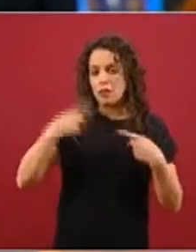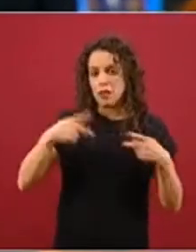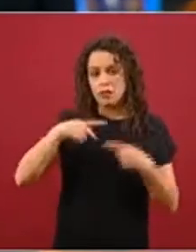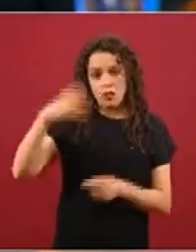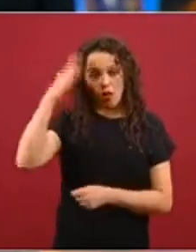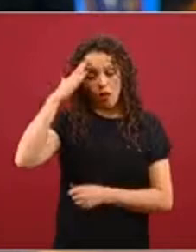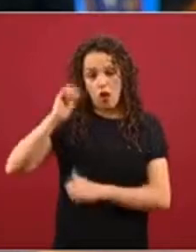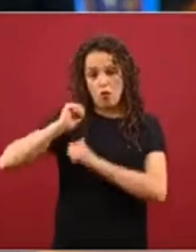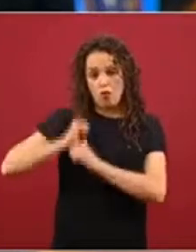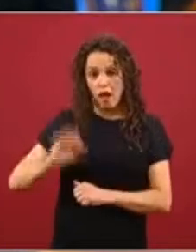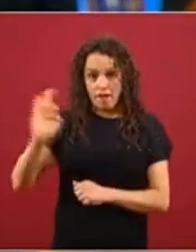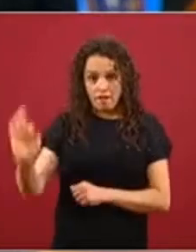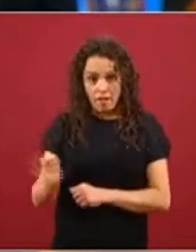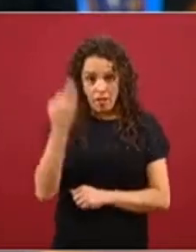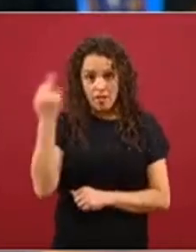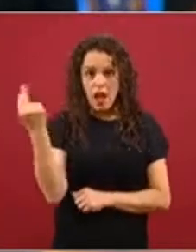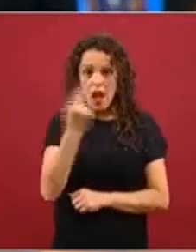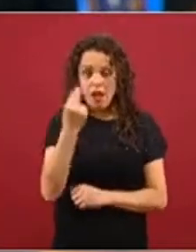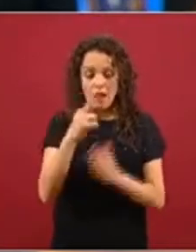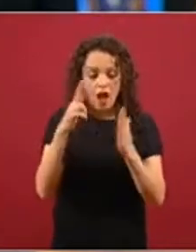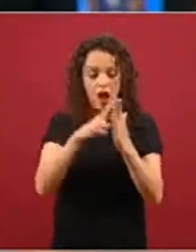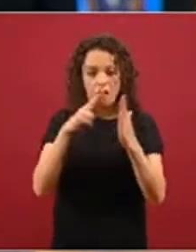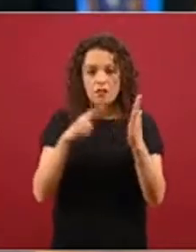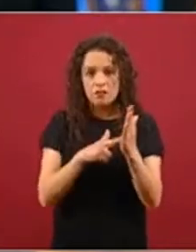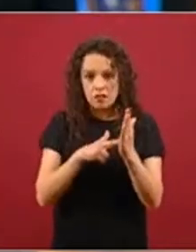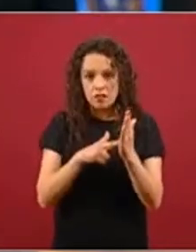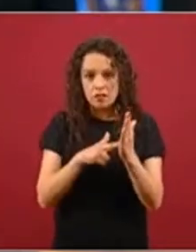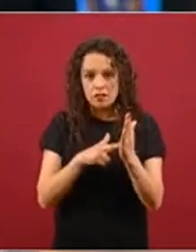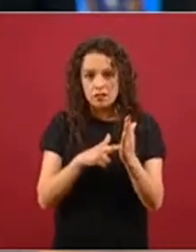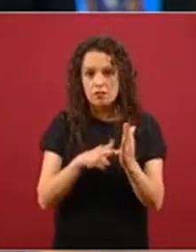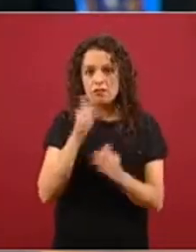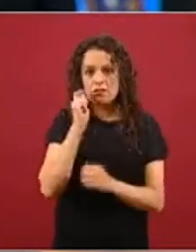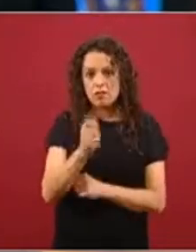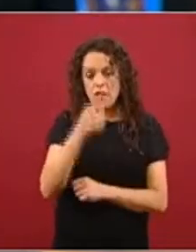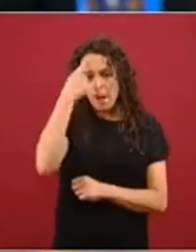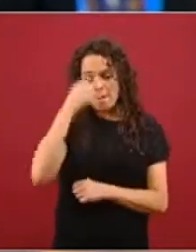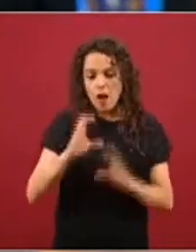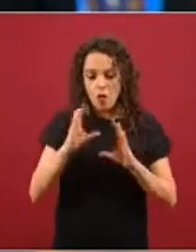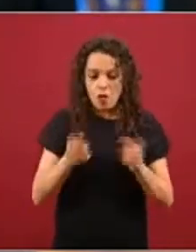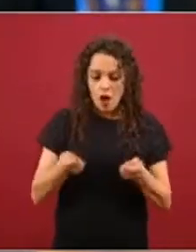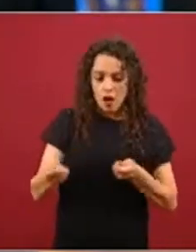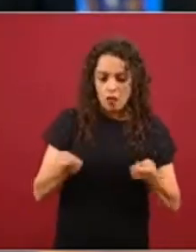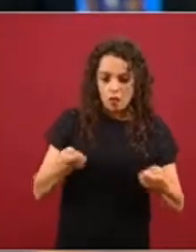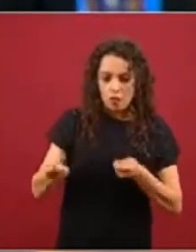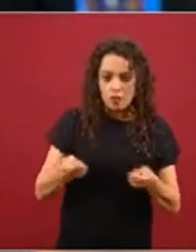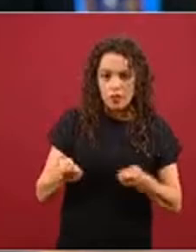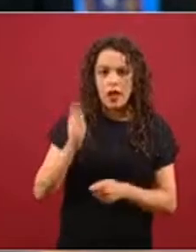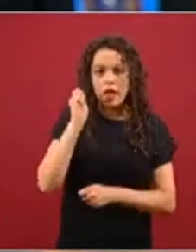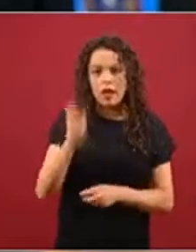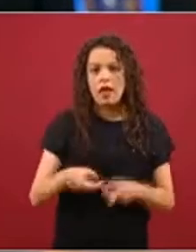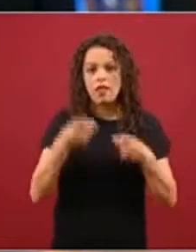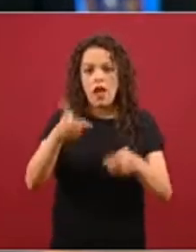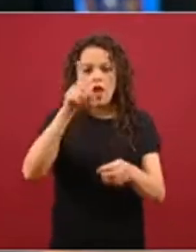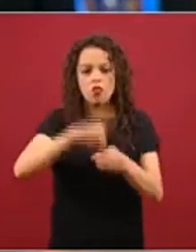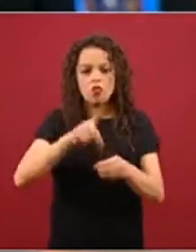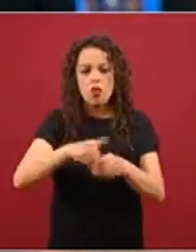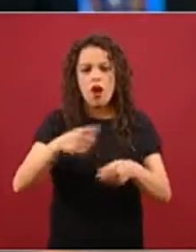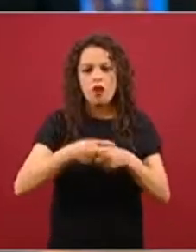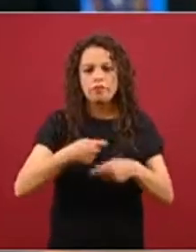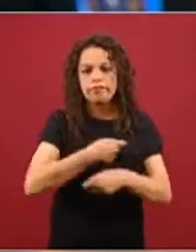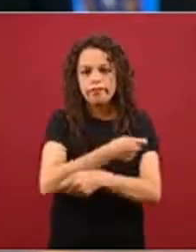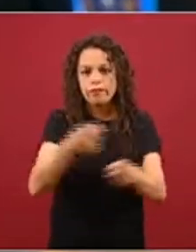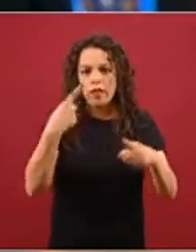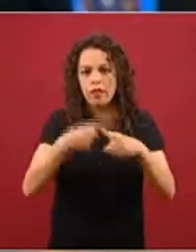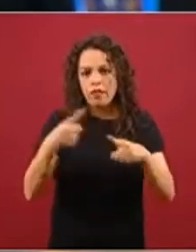para que esto se regulen las donaciones durante las pandemias, contingencias, etcétera. De